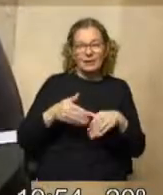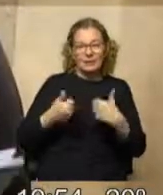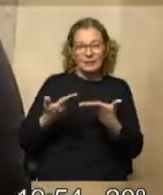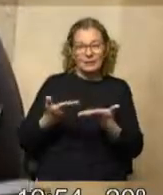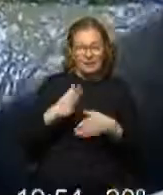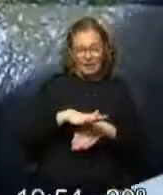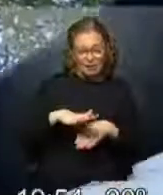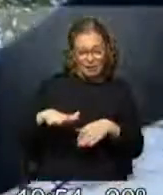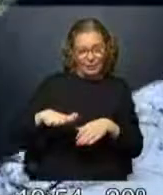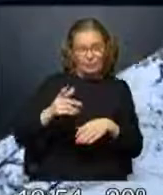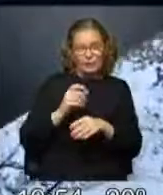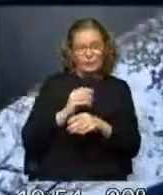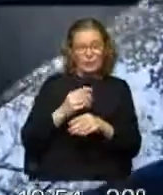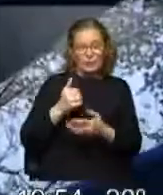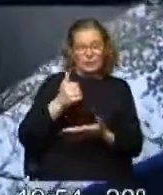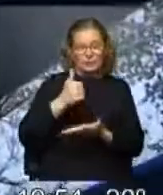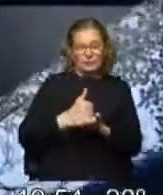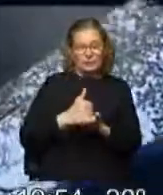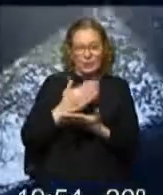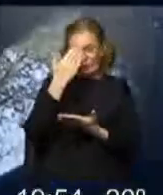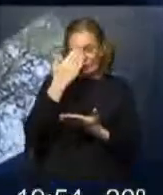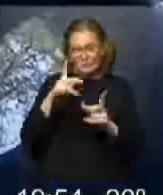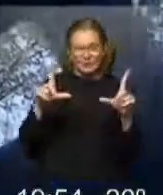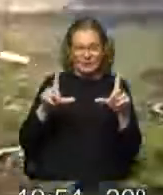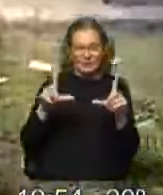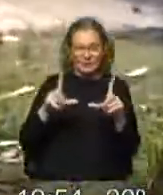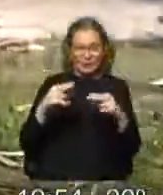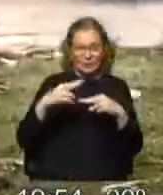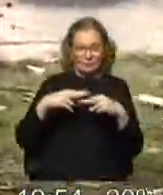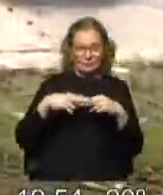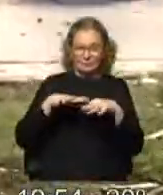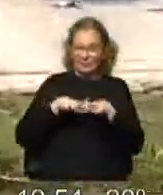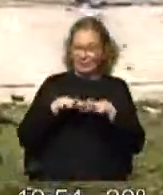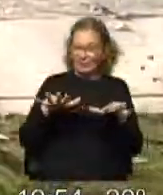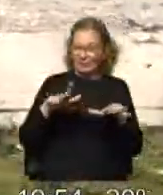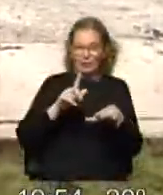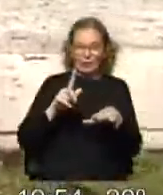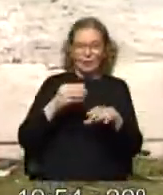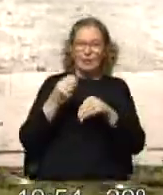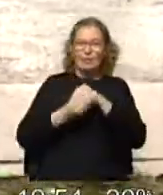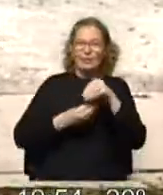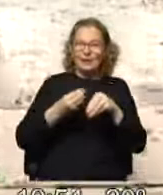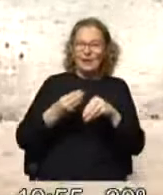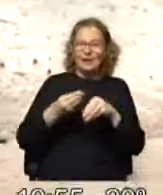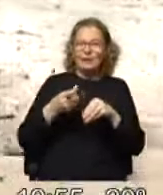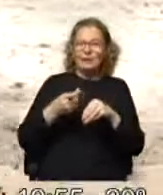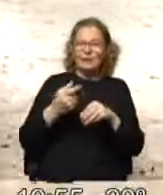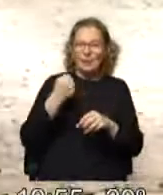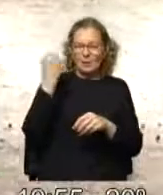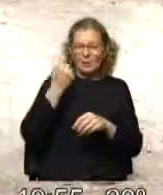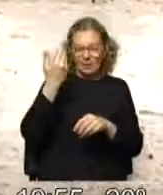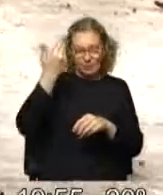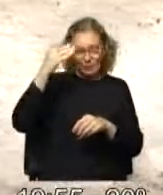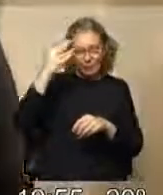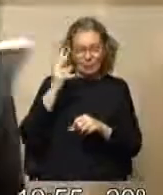estos niños. No poner a los niños enseguida frente al televisor ni a las redes sociales, que sean los familiares directos, o sea, los referentes